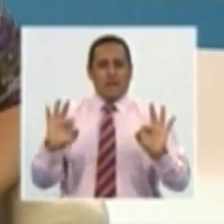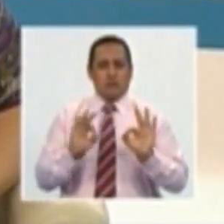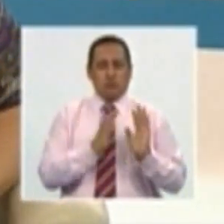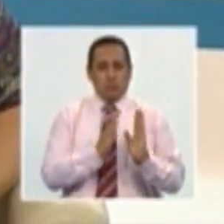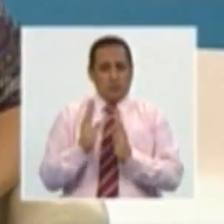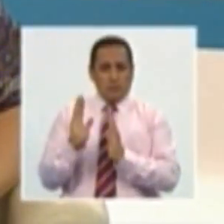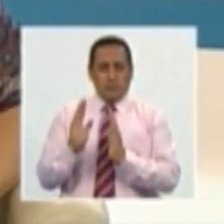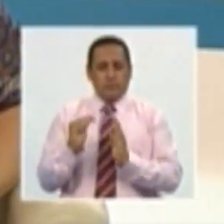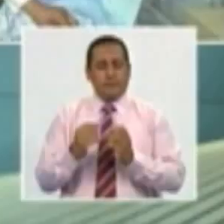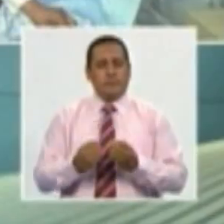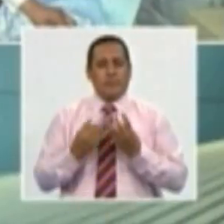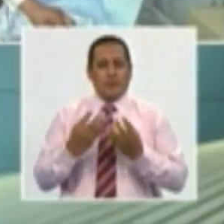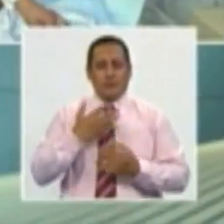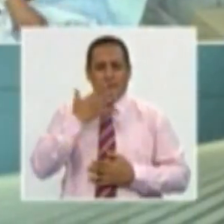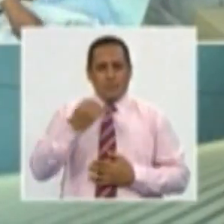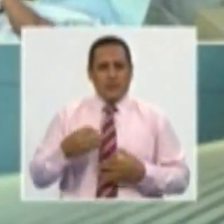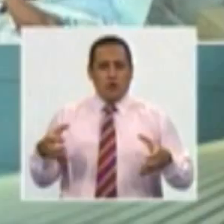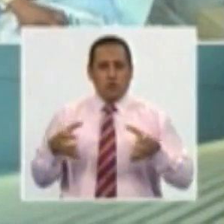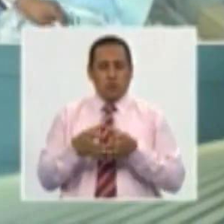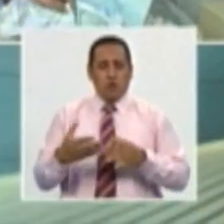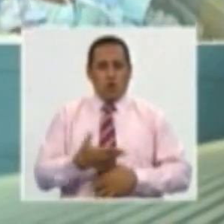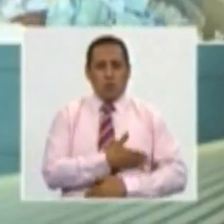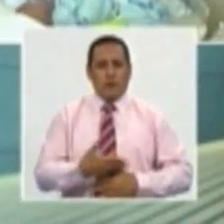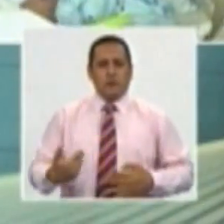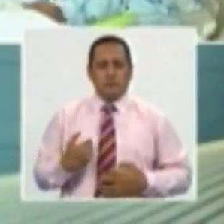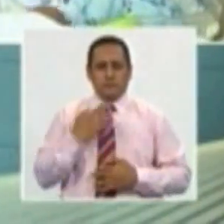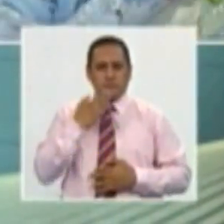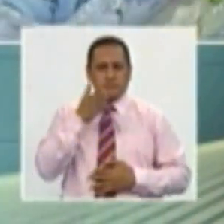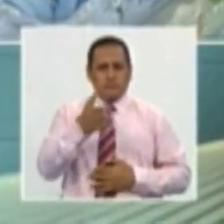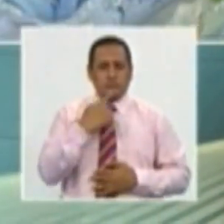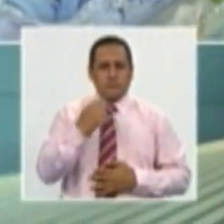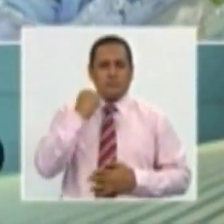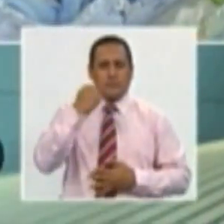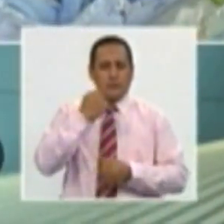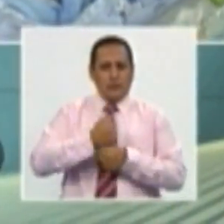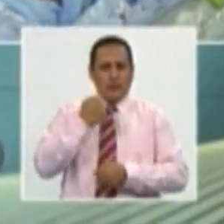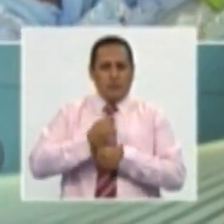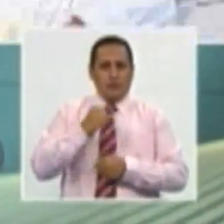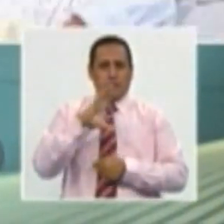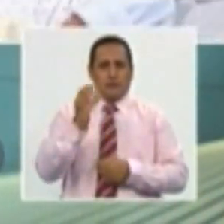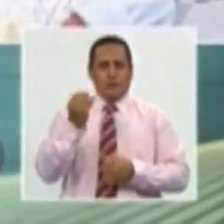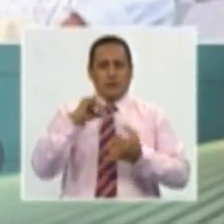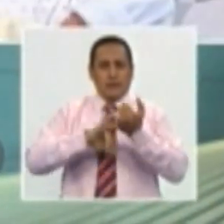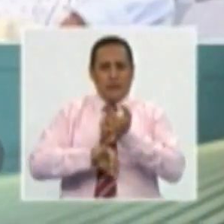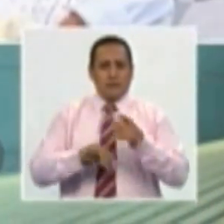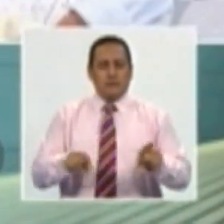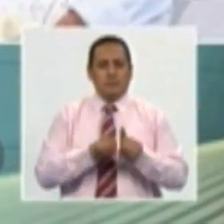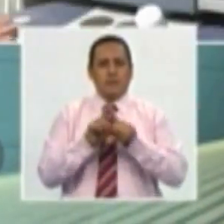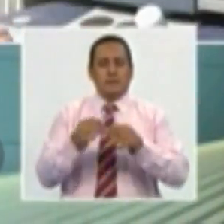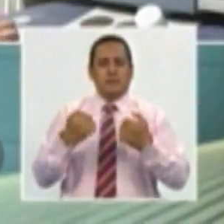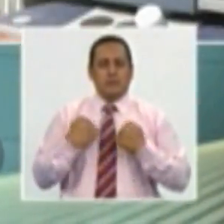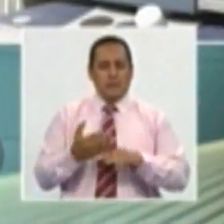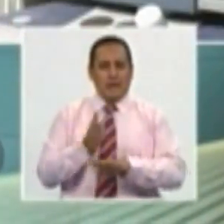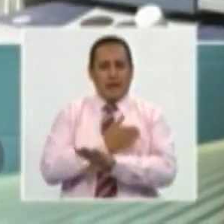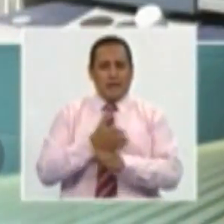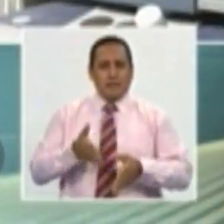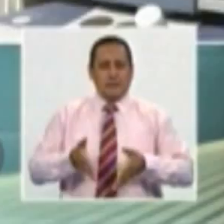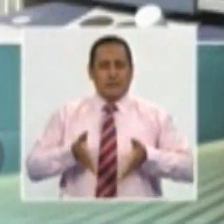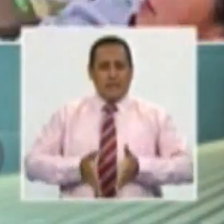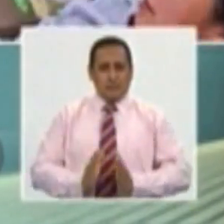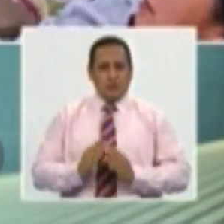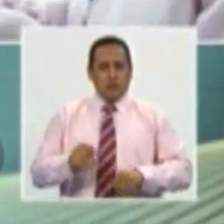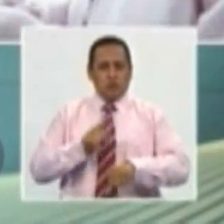régimen. Bueno, en realidad en el sector público también existe el derecho, las trabajadoras con régimen CAS también tienen su pre y postnatal,